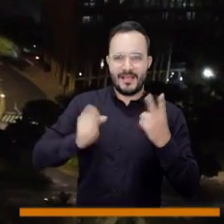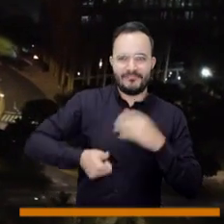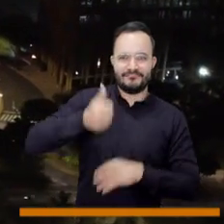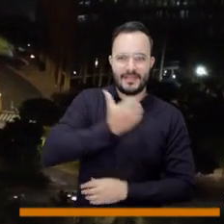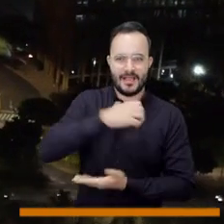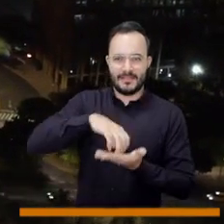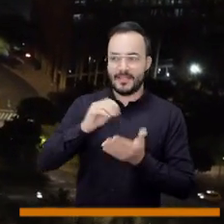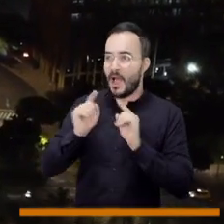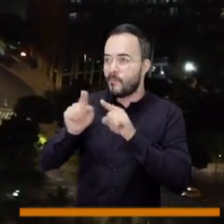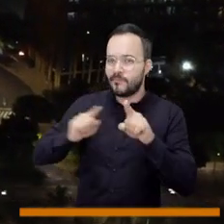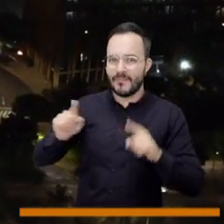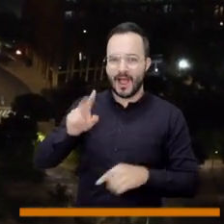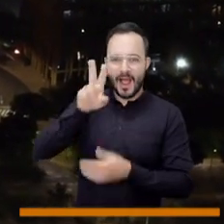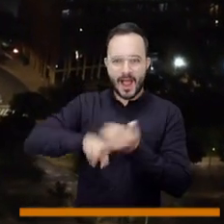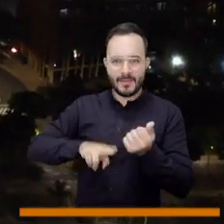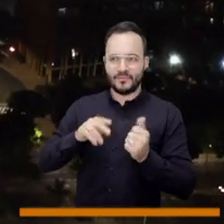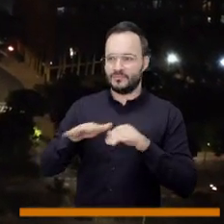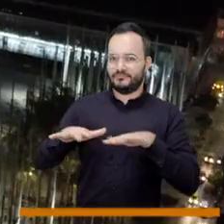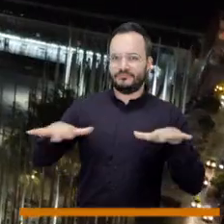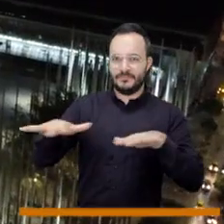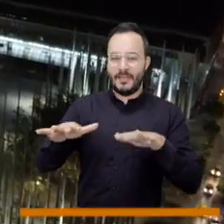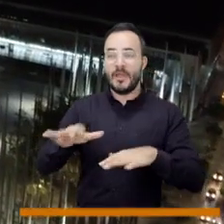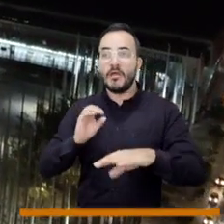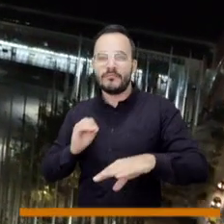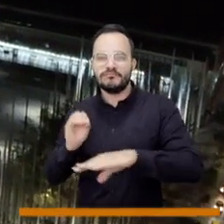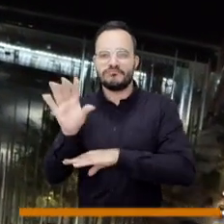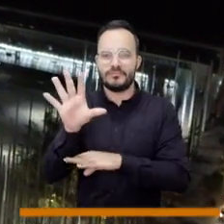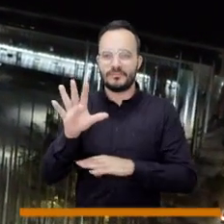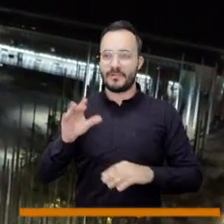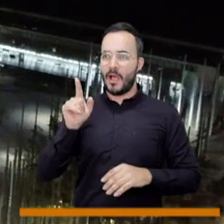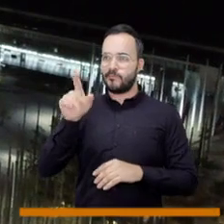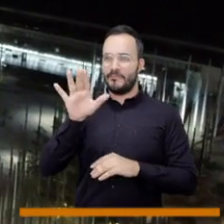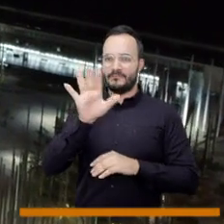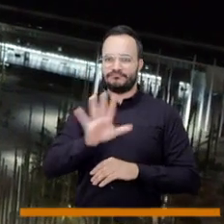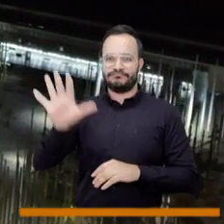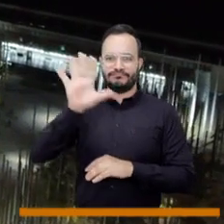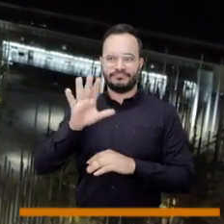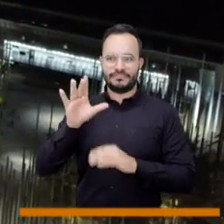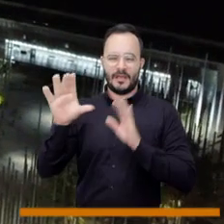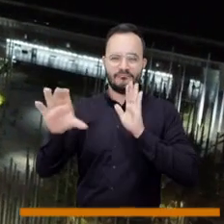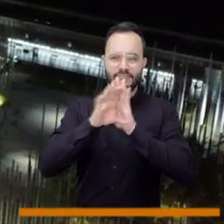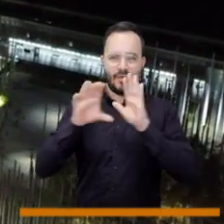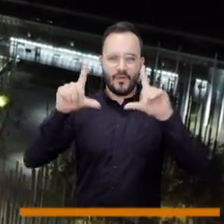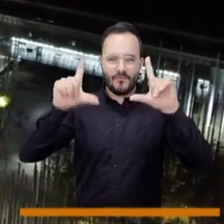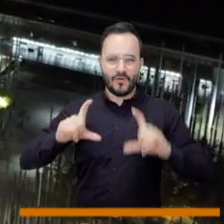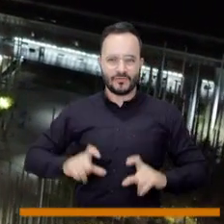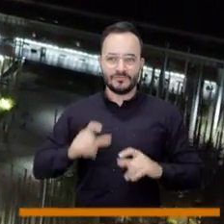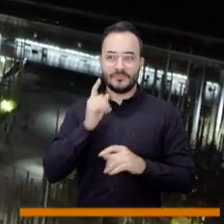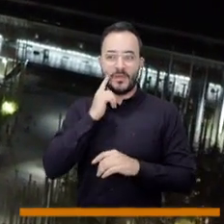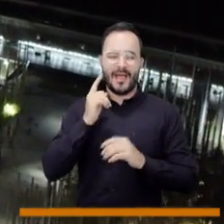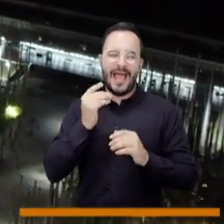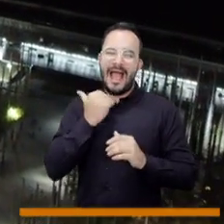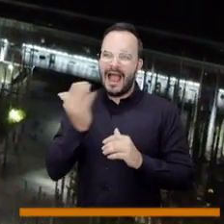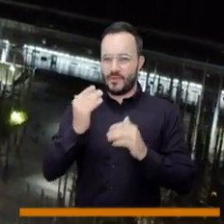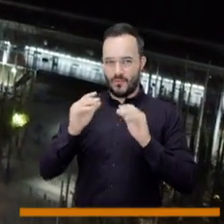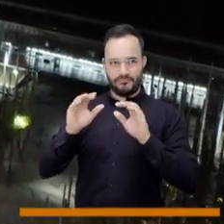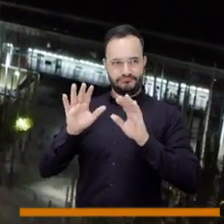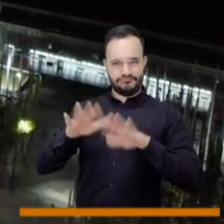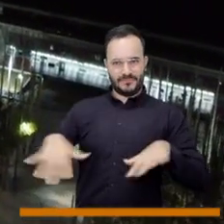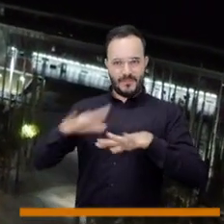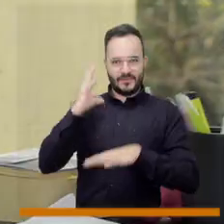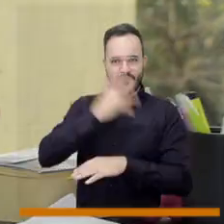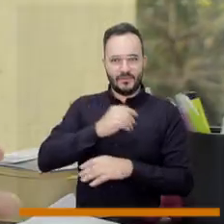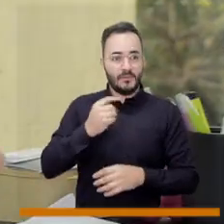un escenario de fotografías, un escenario, como dicen ahora los jóvenes, instagrameable, donde se